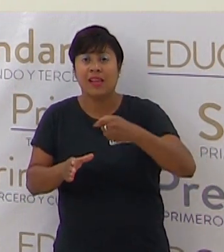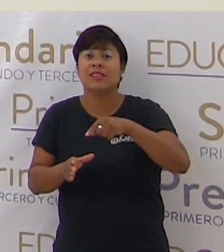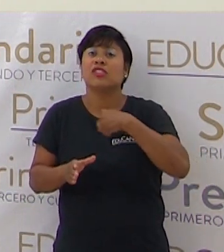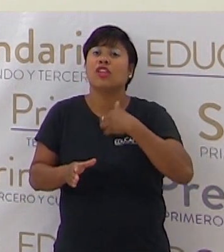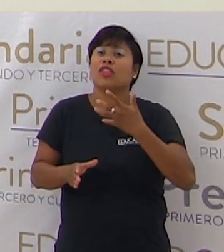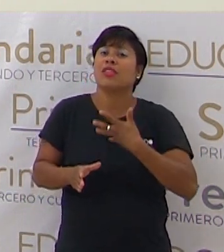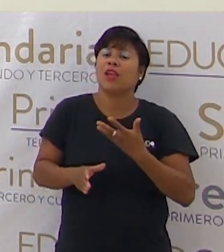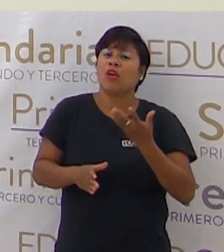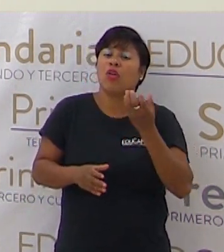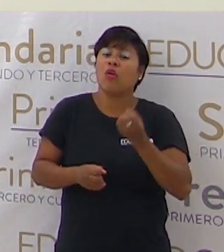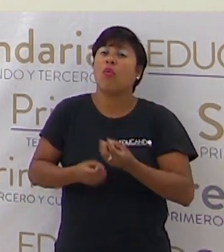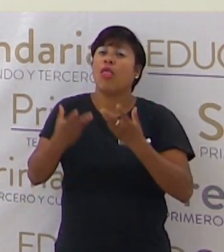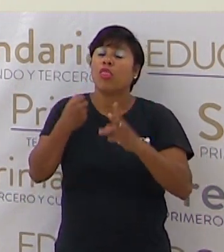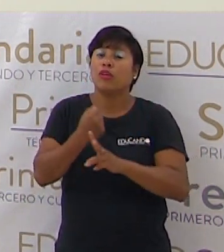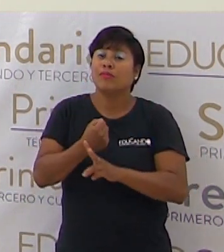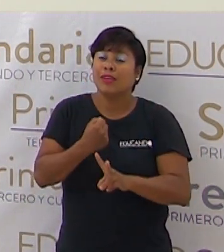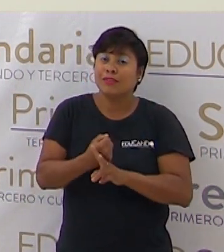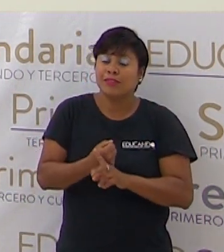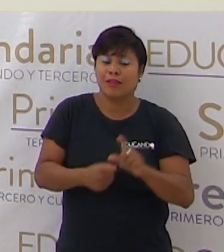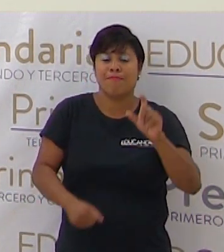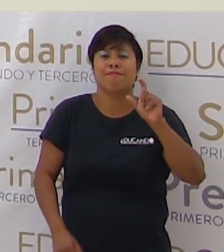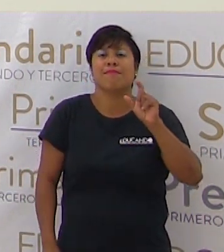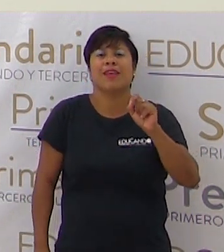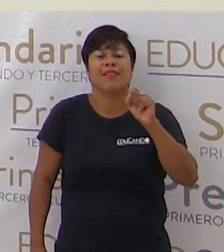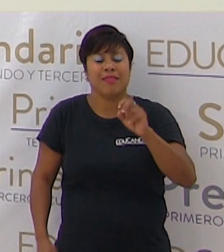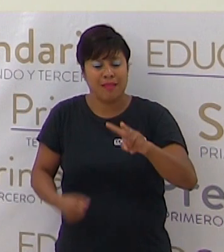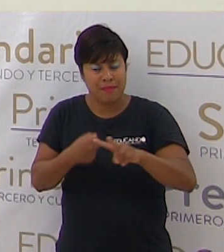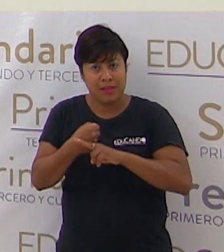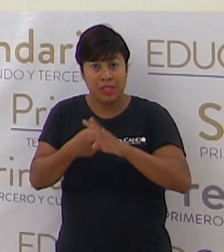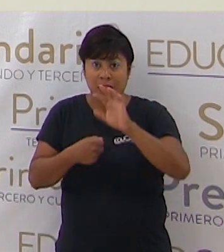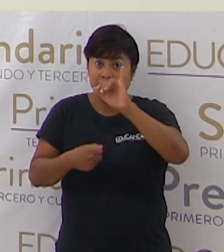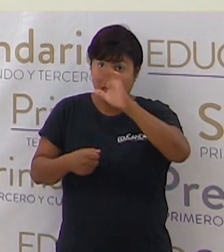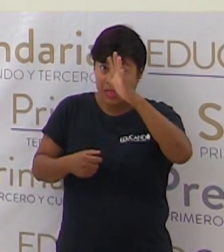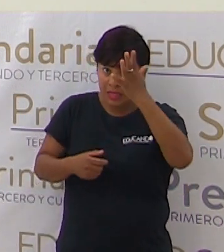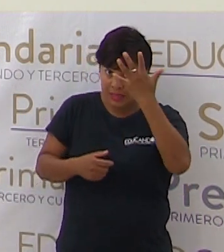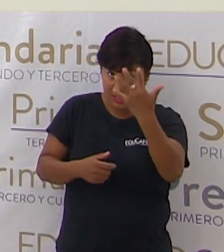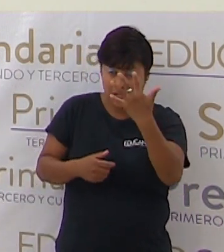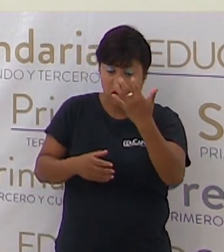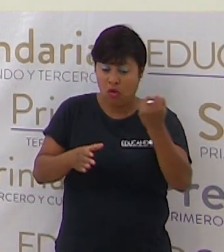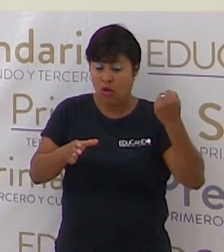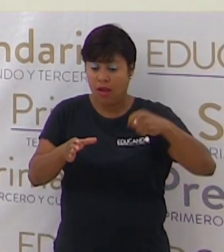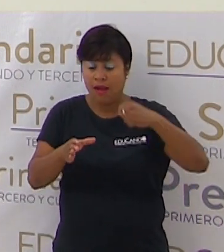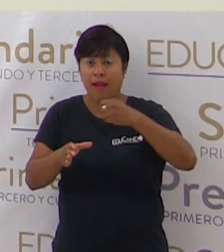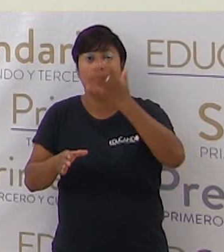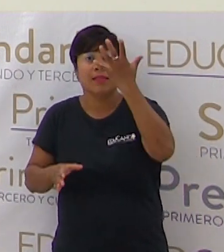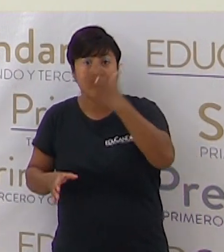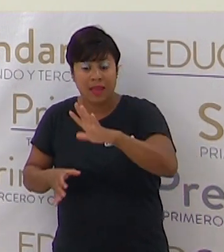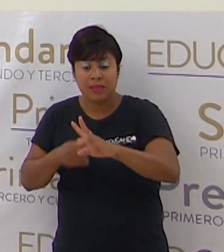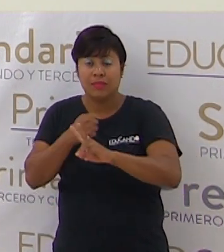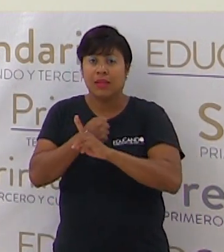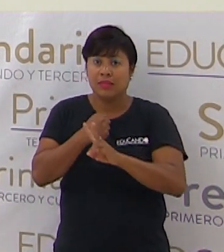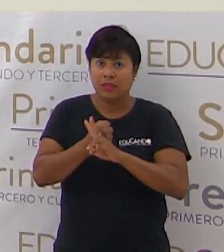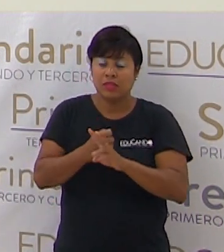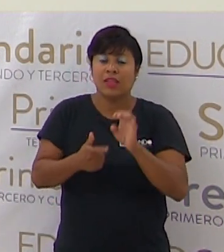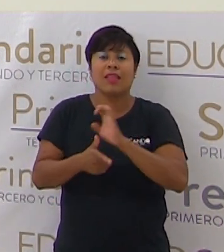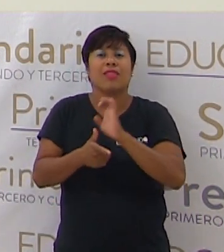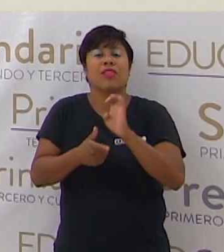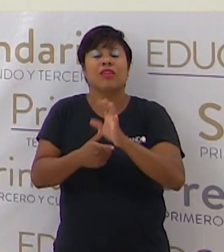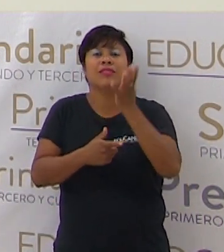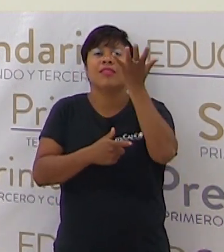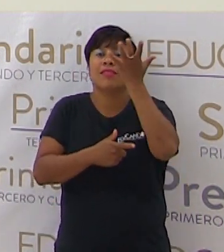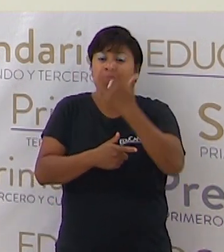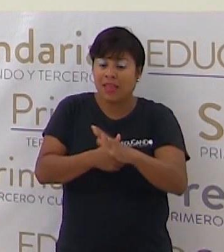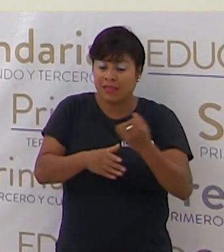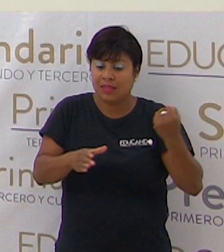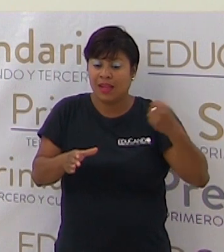a salir ¿cuántos vasos? Si de 5 me salen 10 vasos, entonces de 10, ¿cuántos